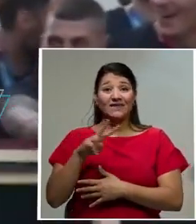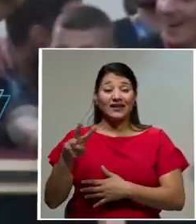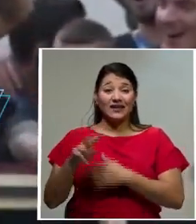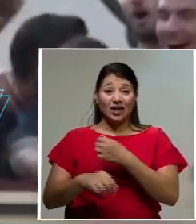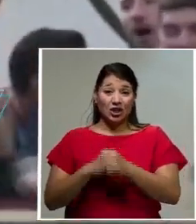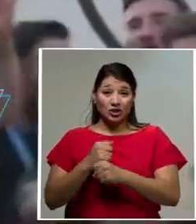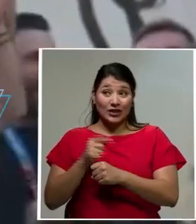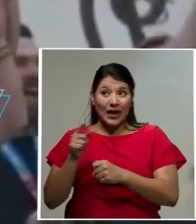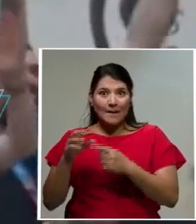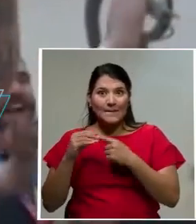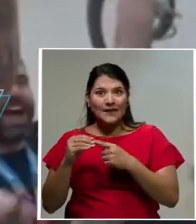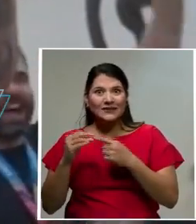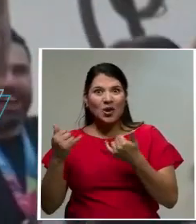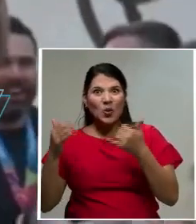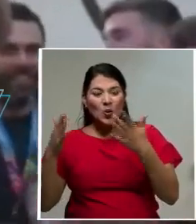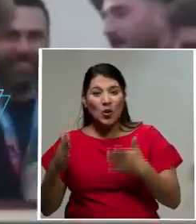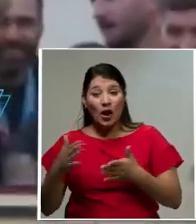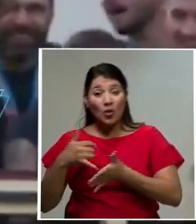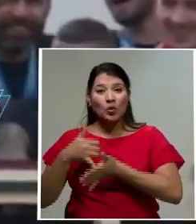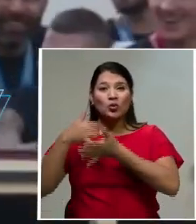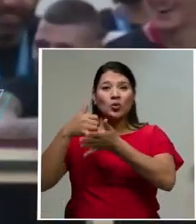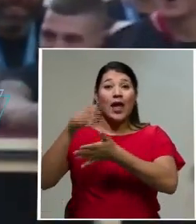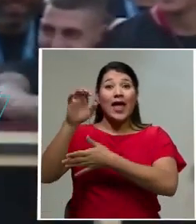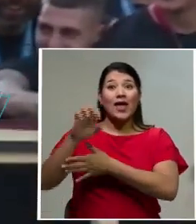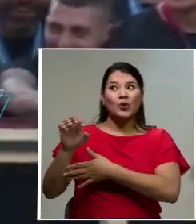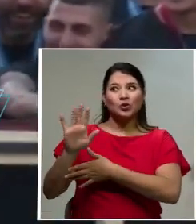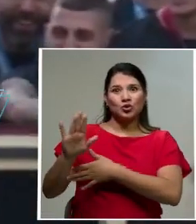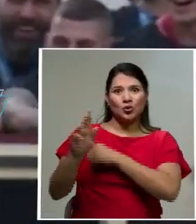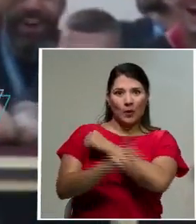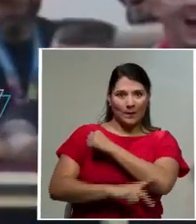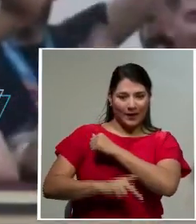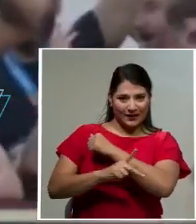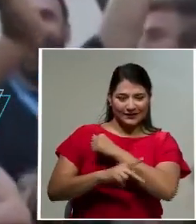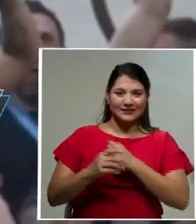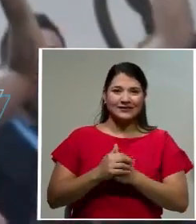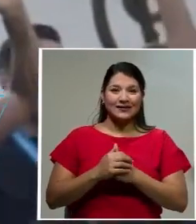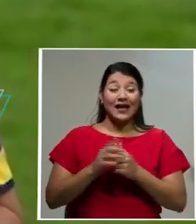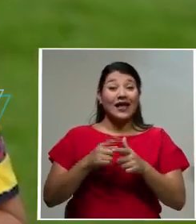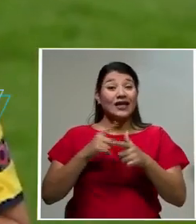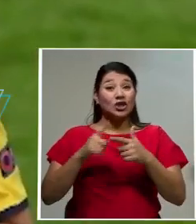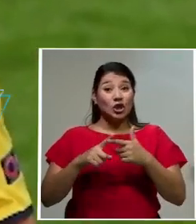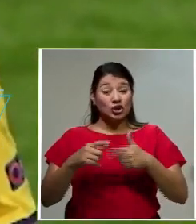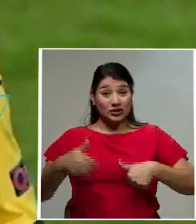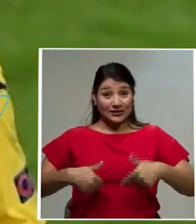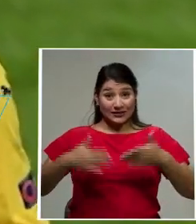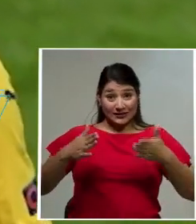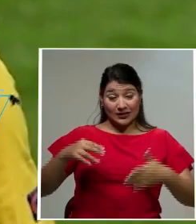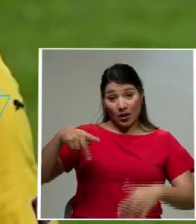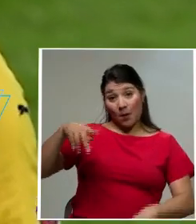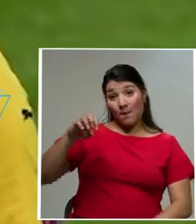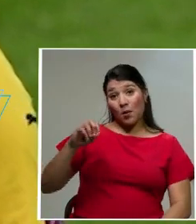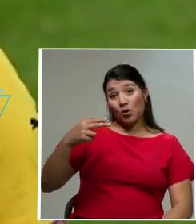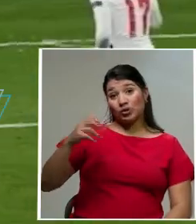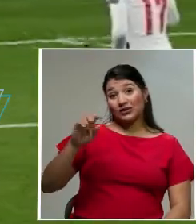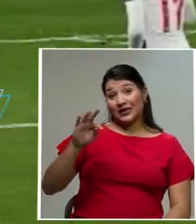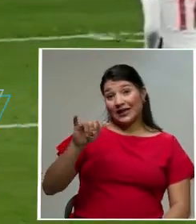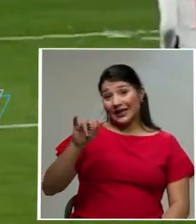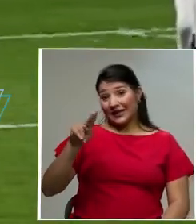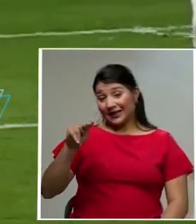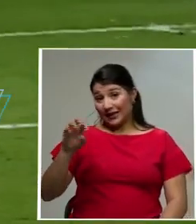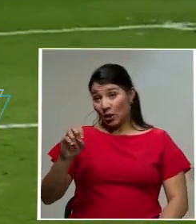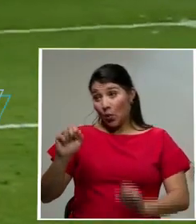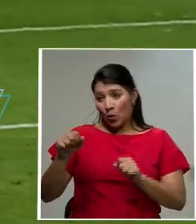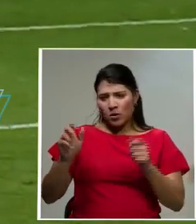fue la principal figura en el título de la Eurocopa de su país. De esta forma, el técnico Mauricio Pochettino podrá escoger entre dos de los